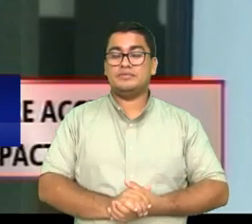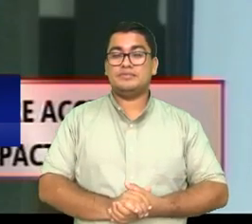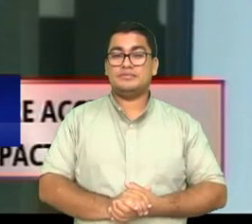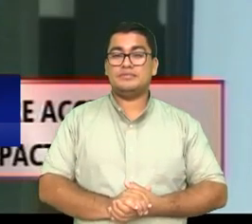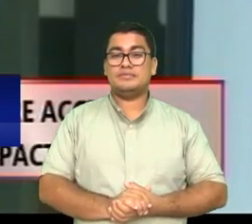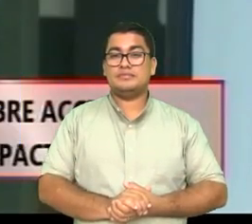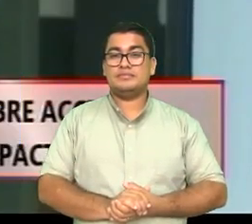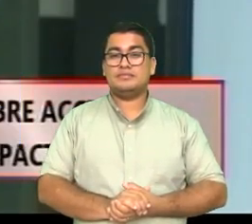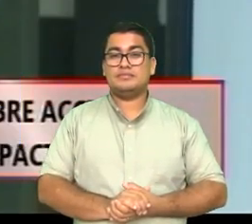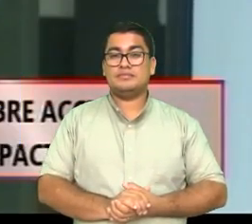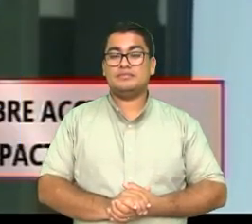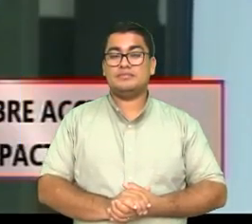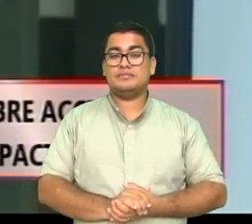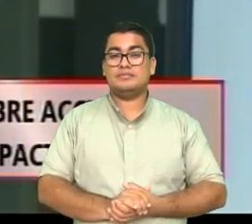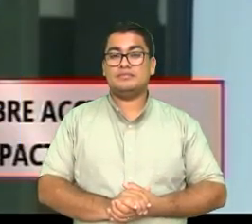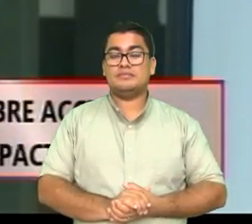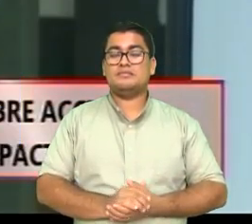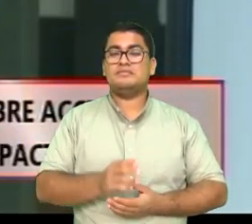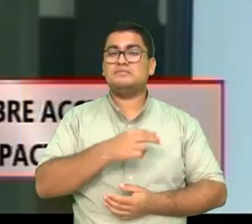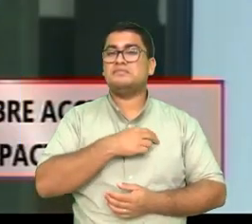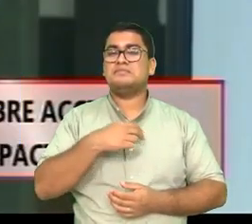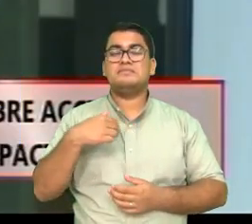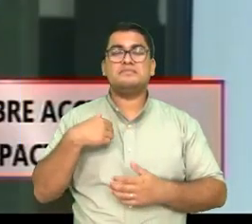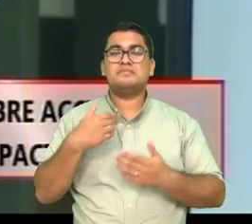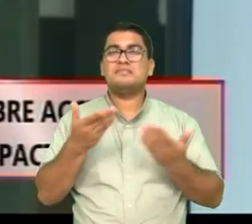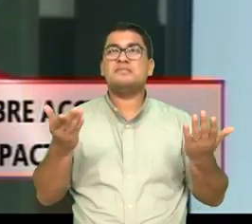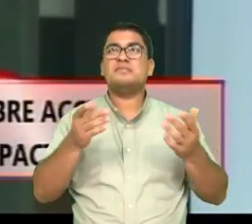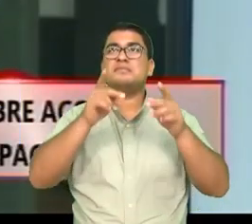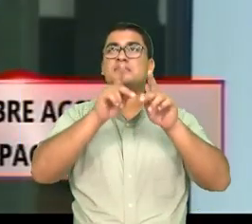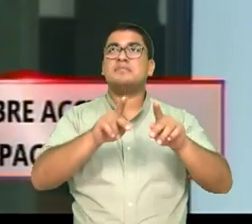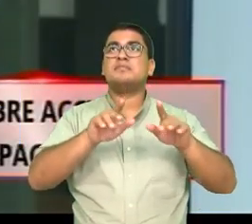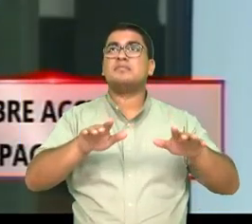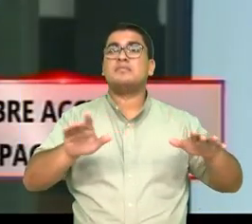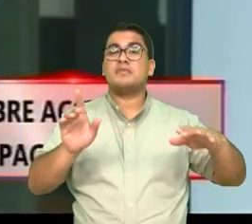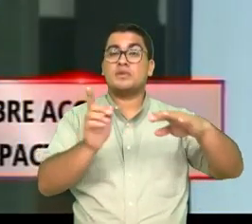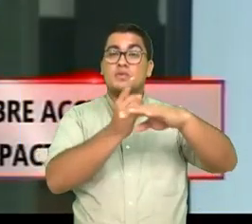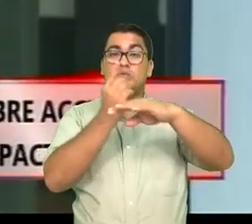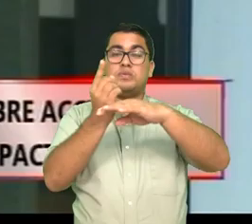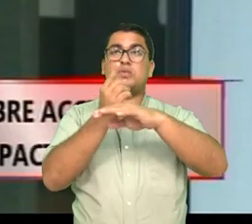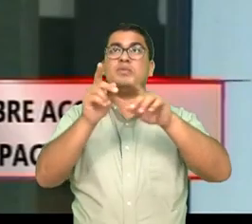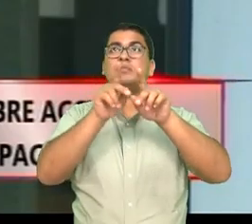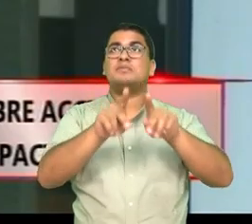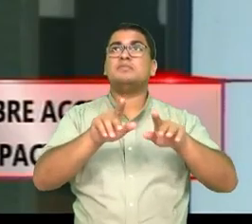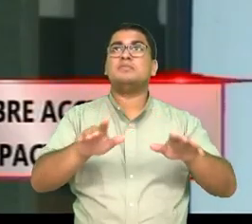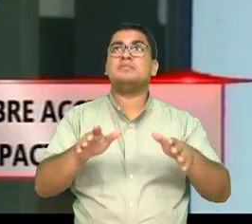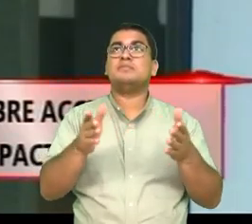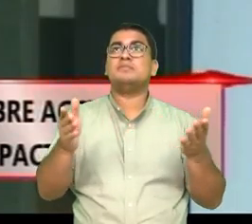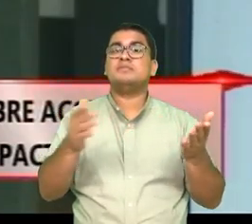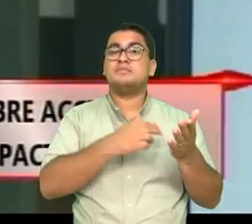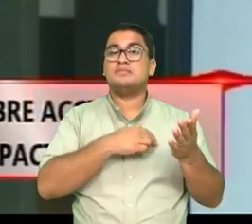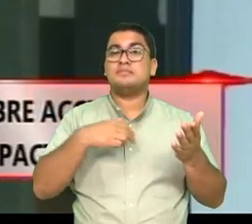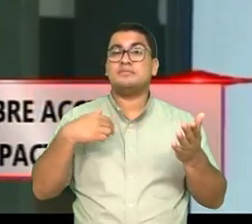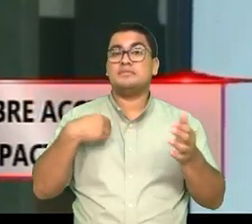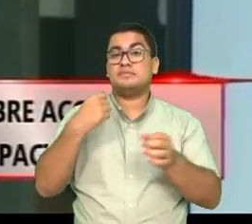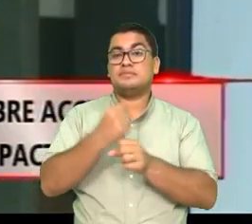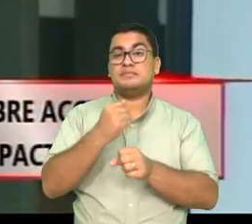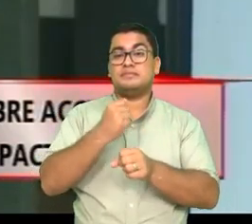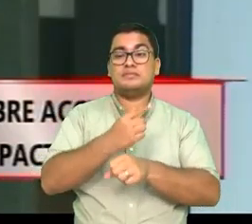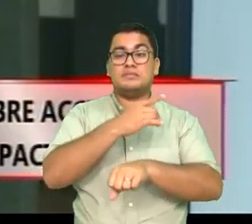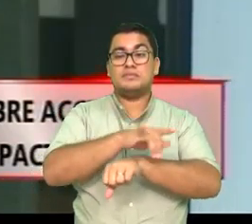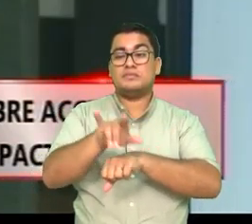los cuales van a ser empleados a través de un plan de vuelo que estamos elaborando para desarrollar labores de